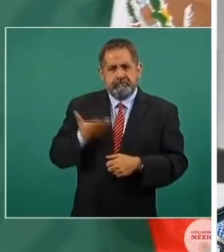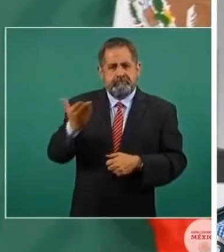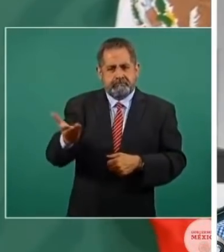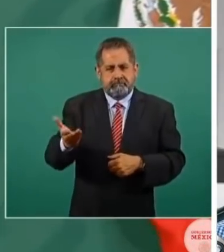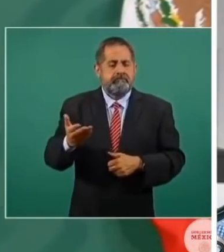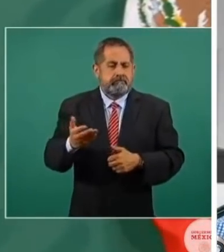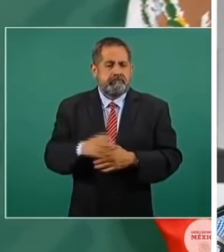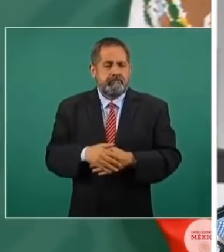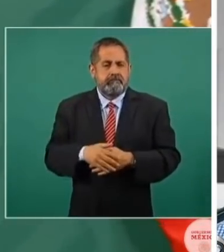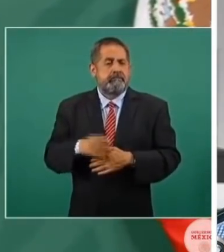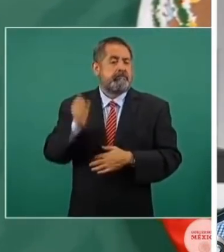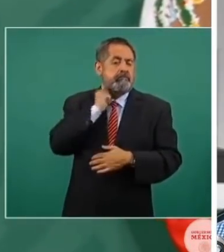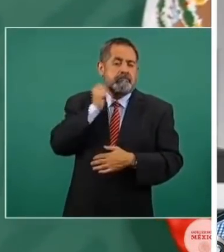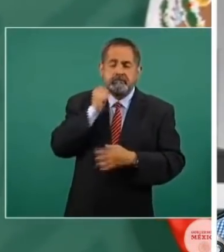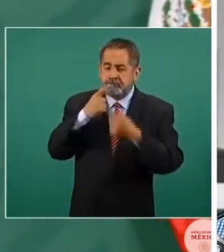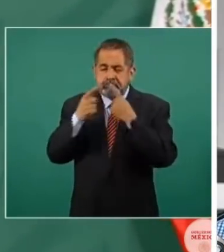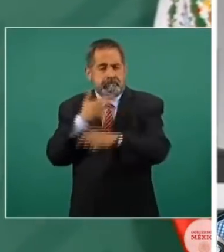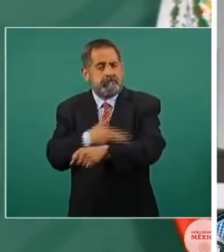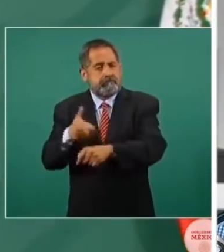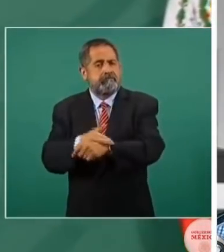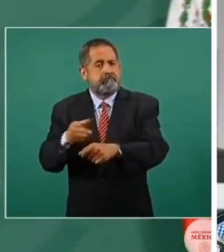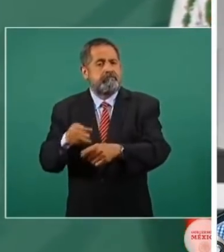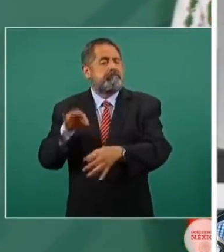se llevó a cabo en el Senado,